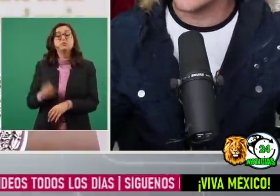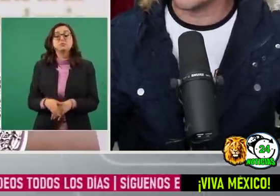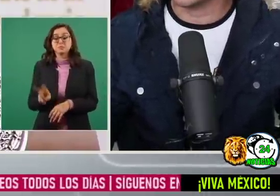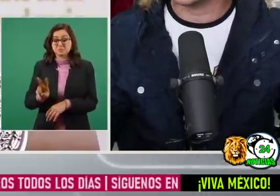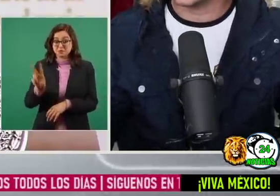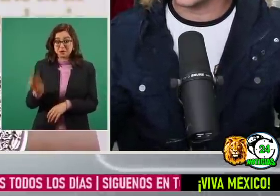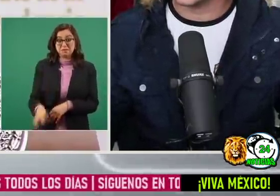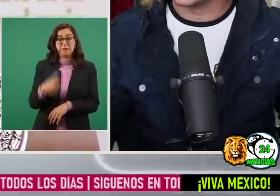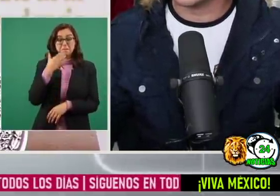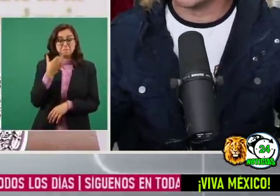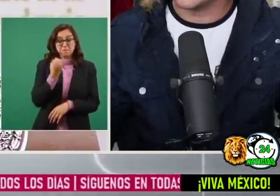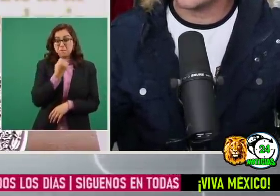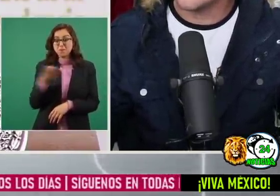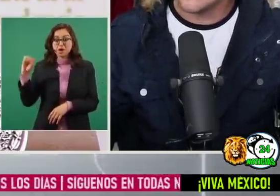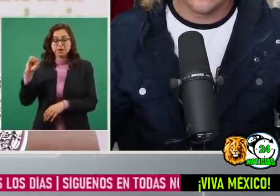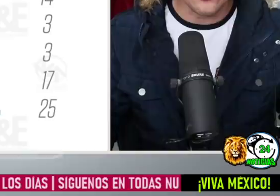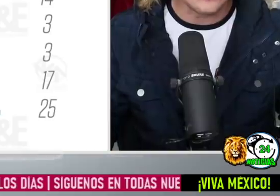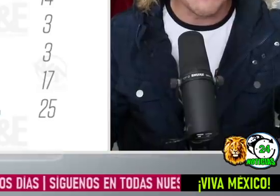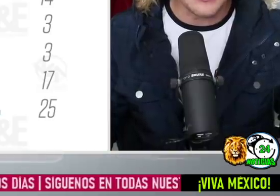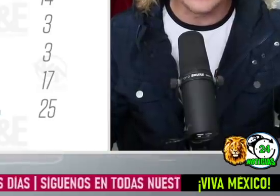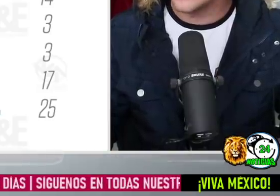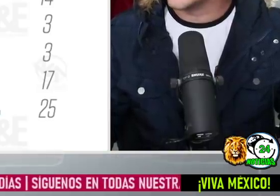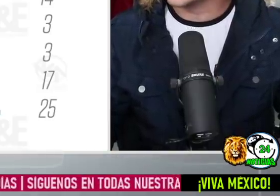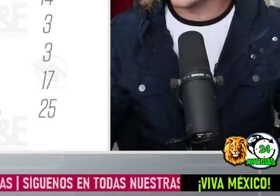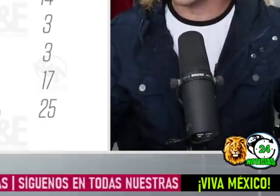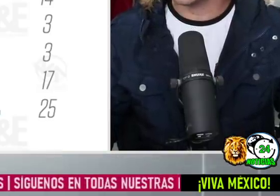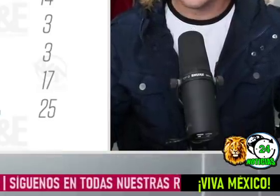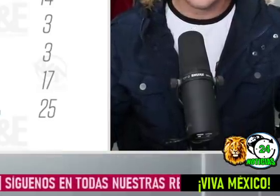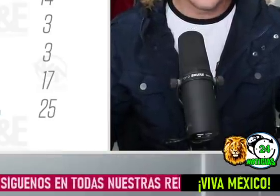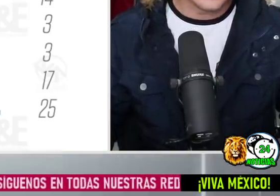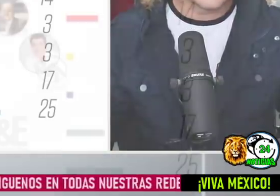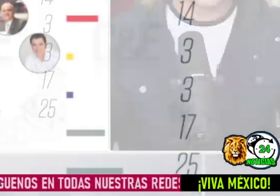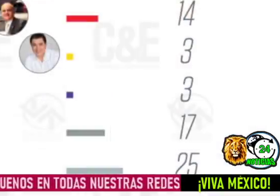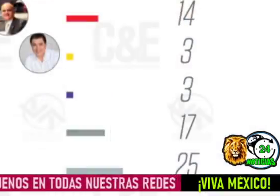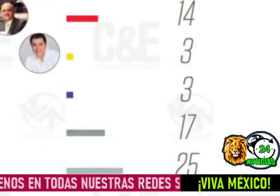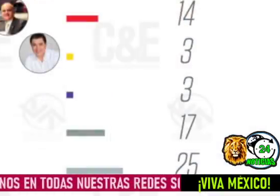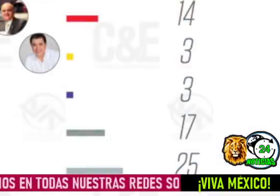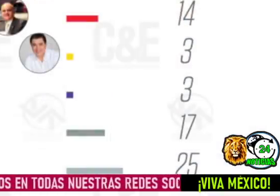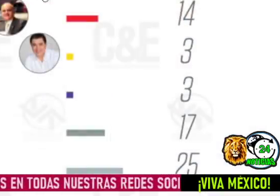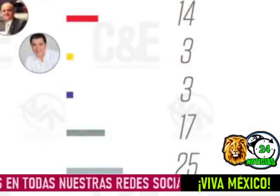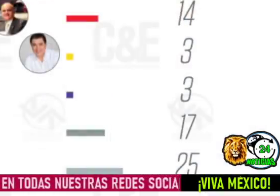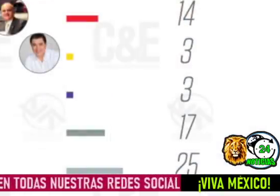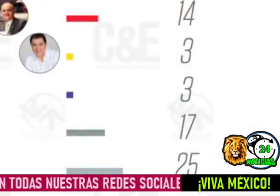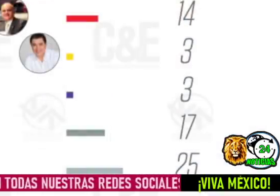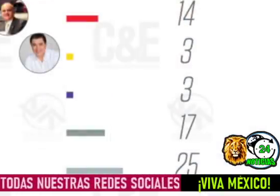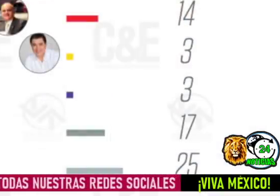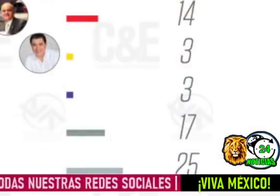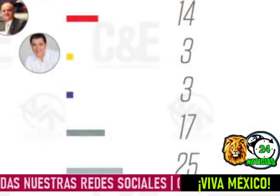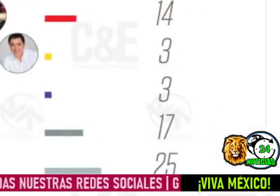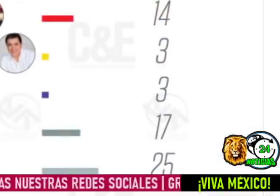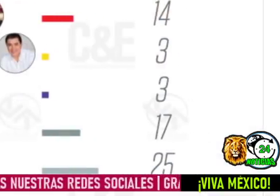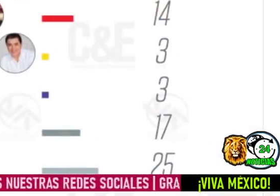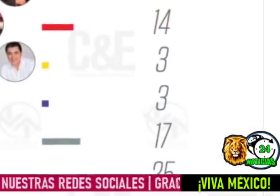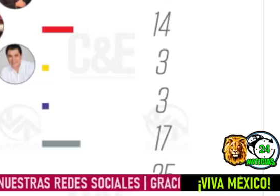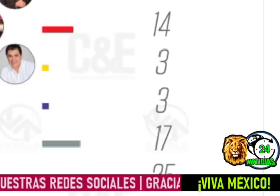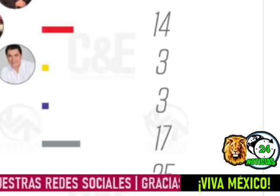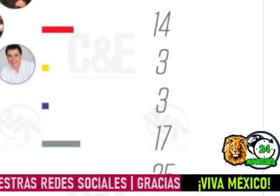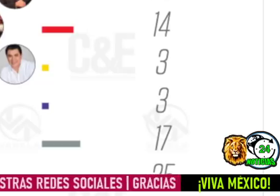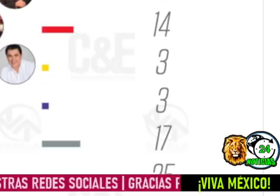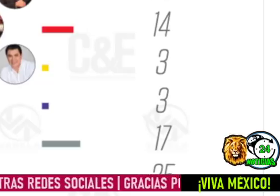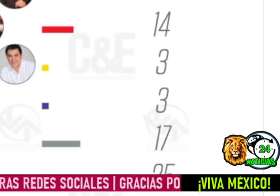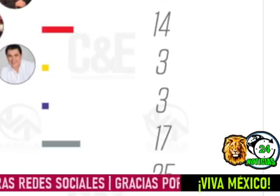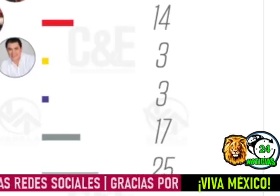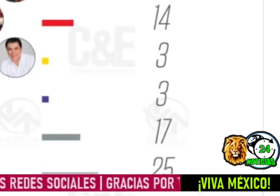encuestas, que le pregunten a la gente. Bueno, curiosamente en Guerrero, estas son las encuestas. Dice por acá, cruce electoral